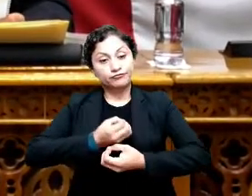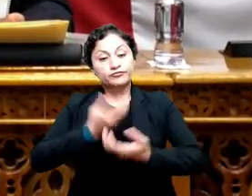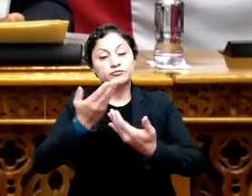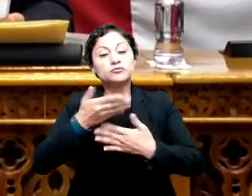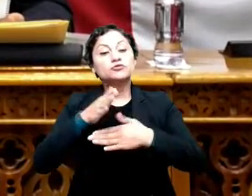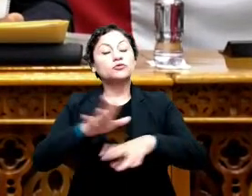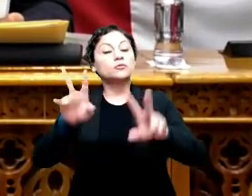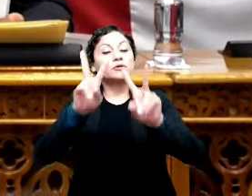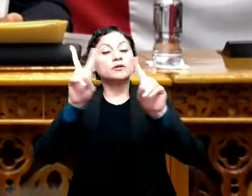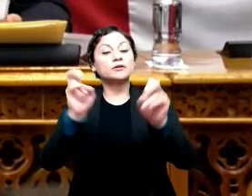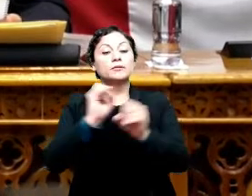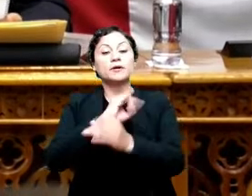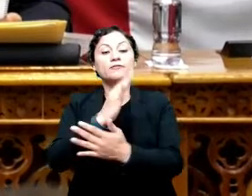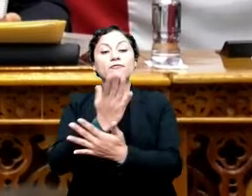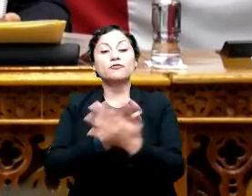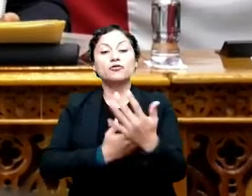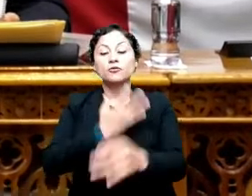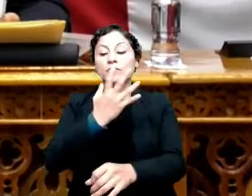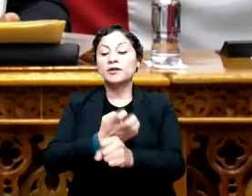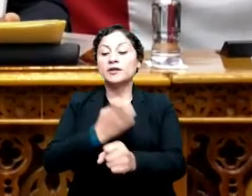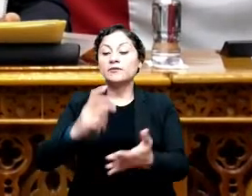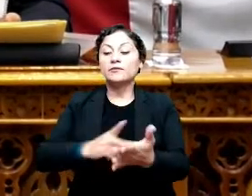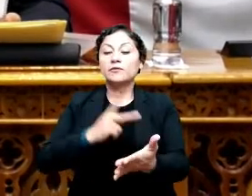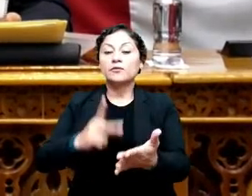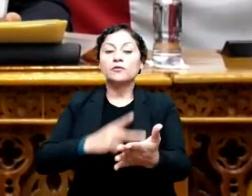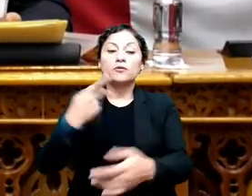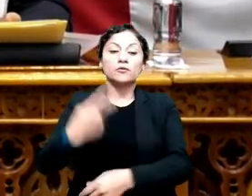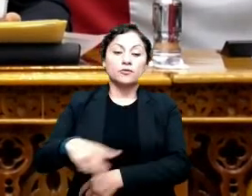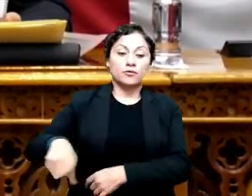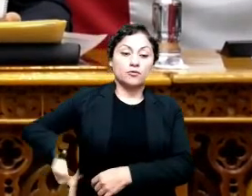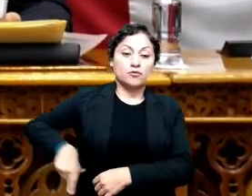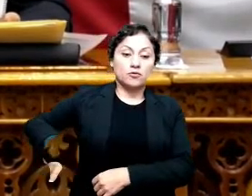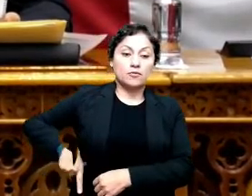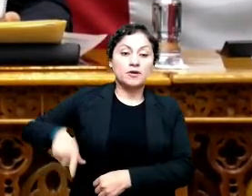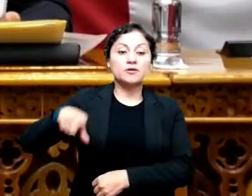análisis del quinto informe de gobierno que en su oportunidad